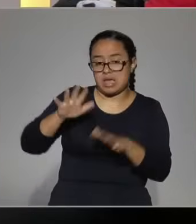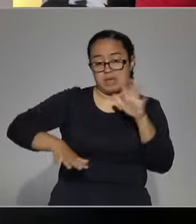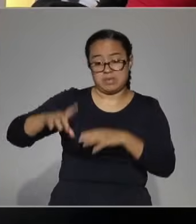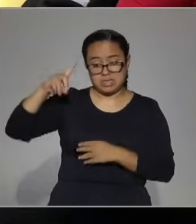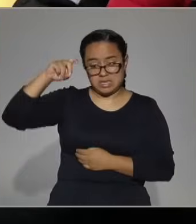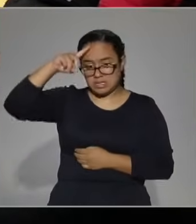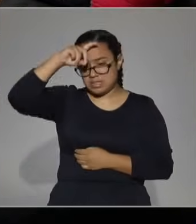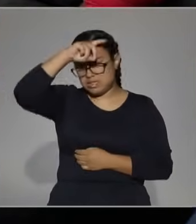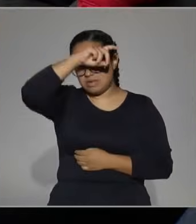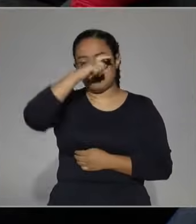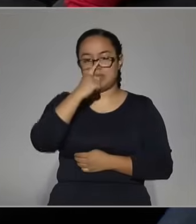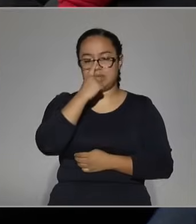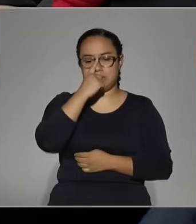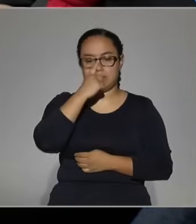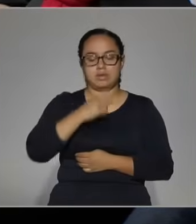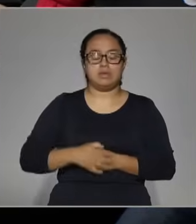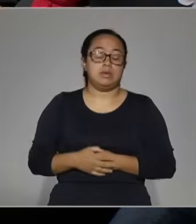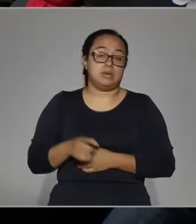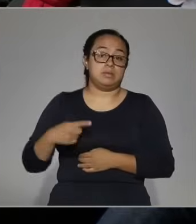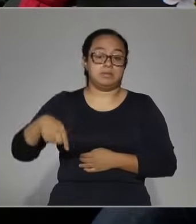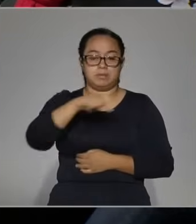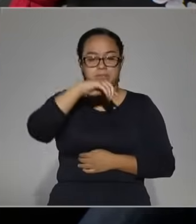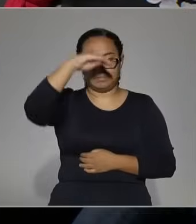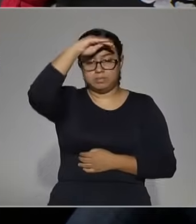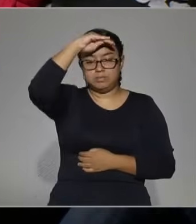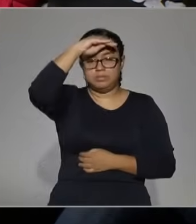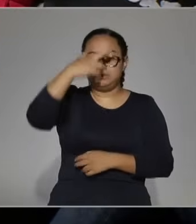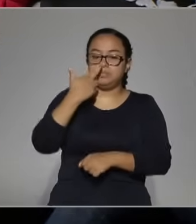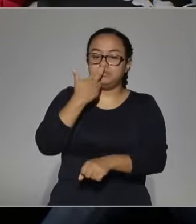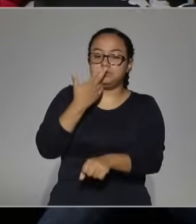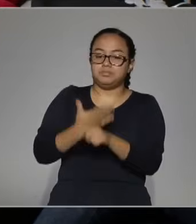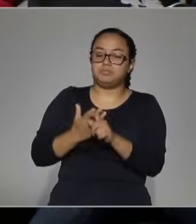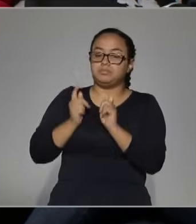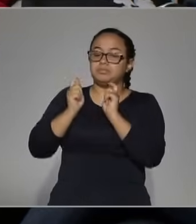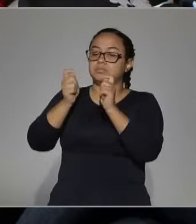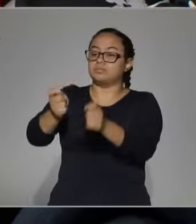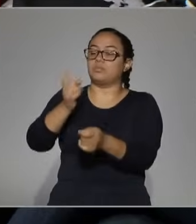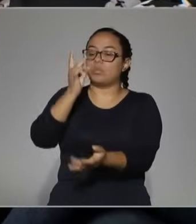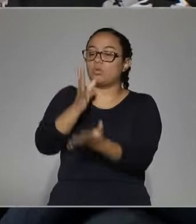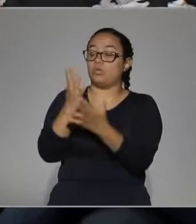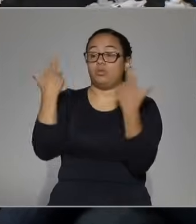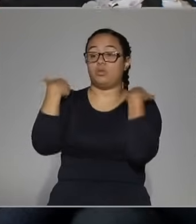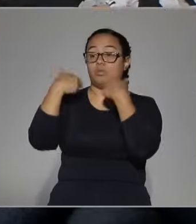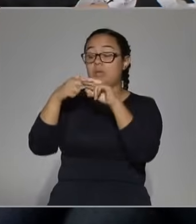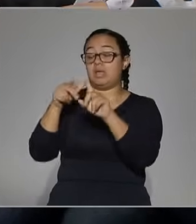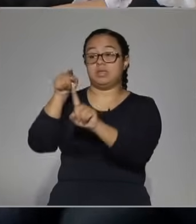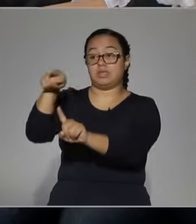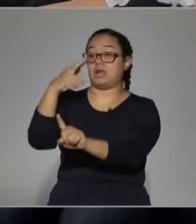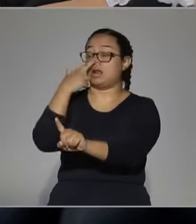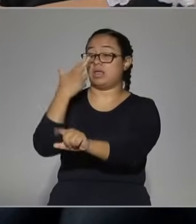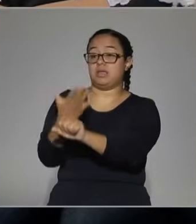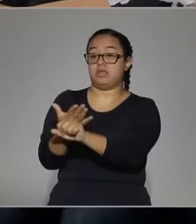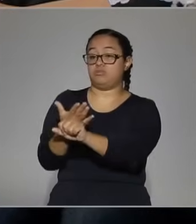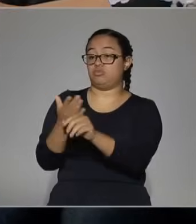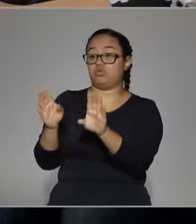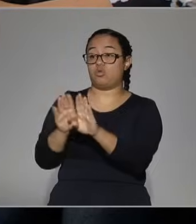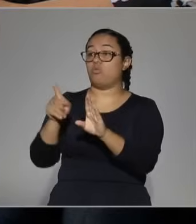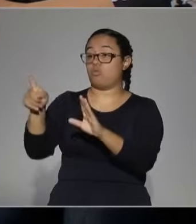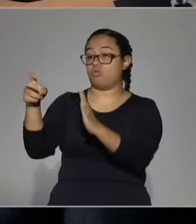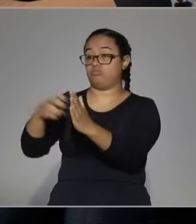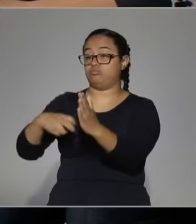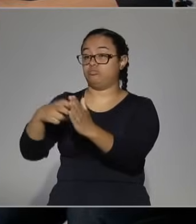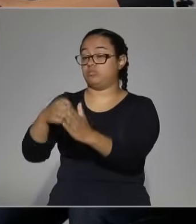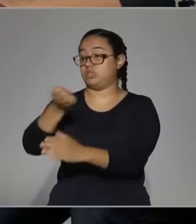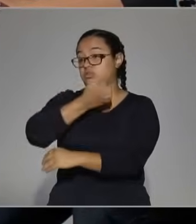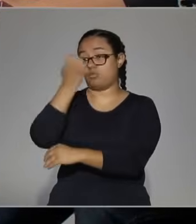repente se piensa que toda la responsabilidad debe de recaer en los maestros, en los profesores, en la educación que se recibe